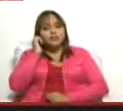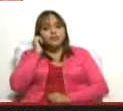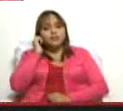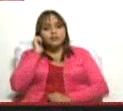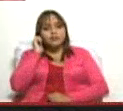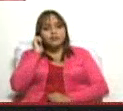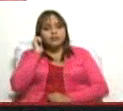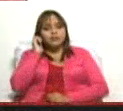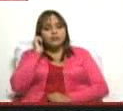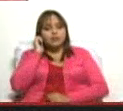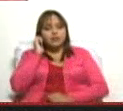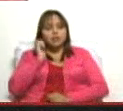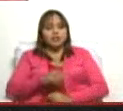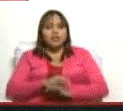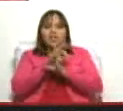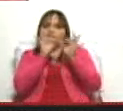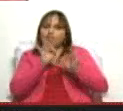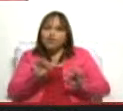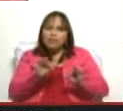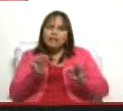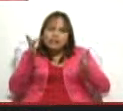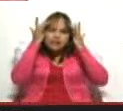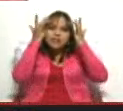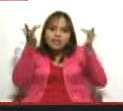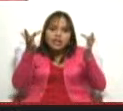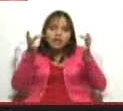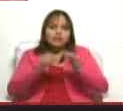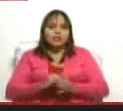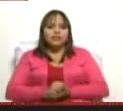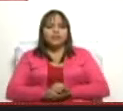manera, si no inteligente, al menos hábil.